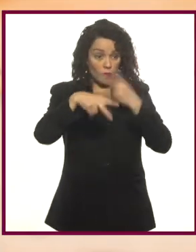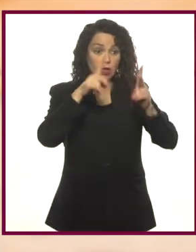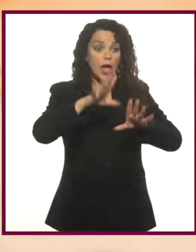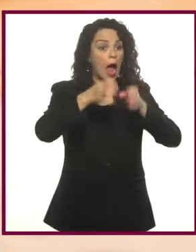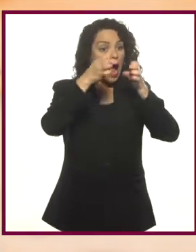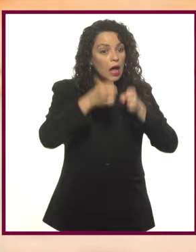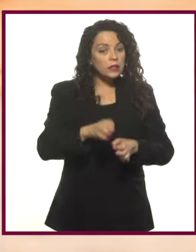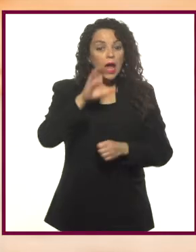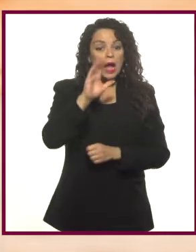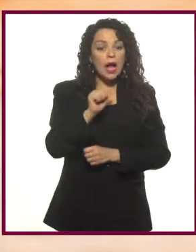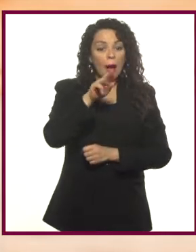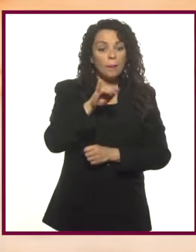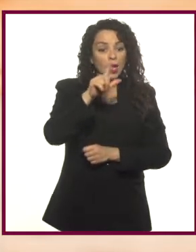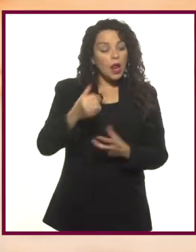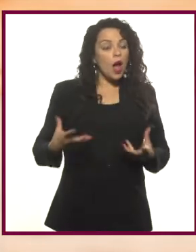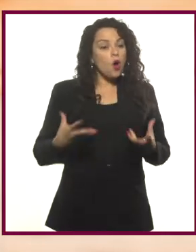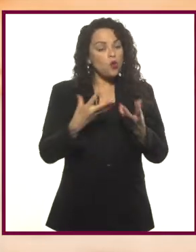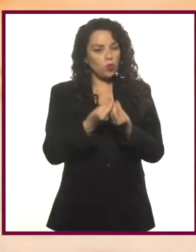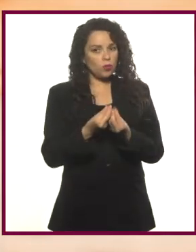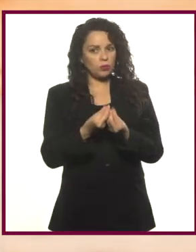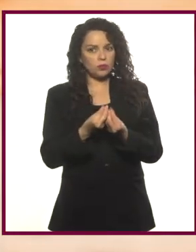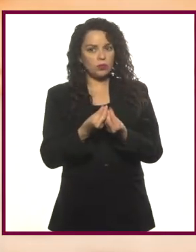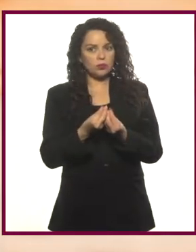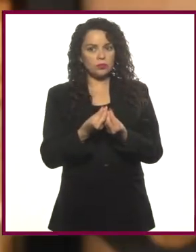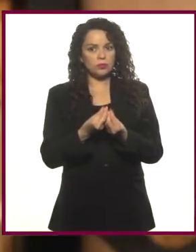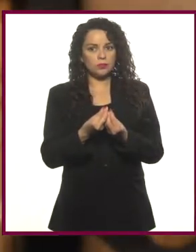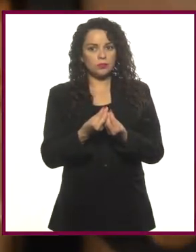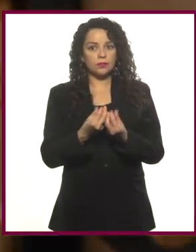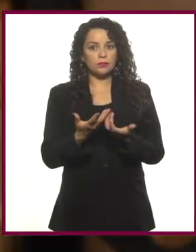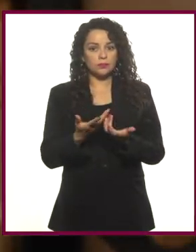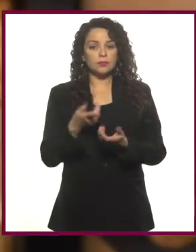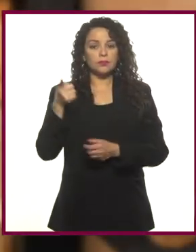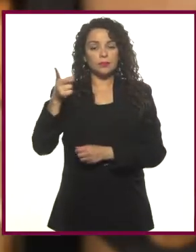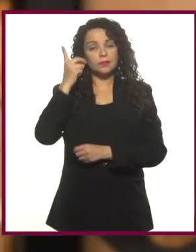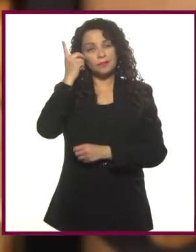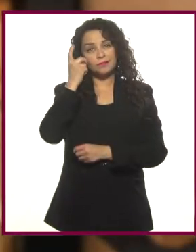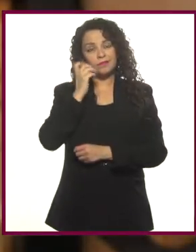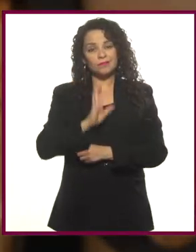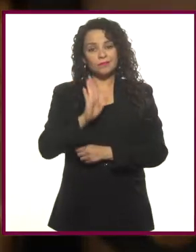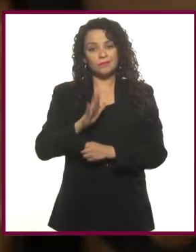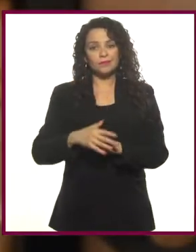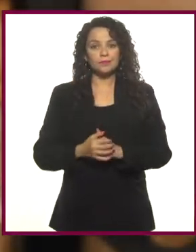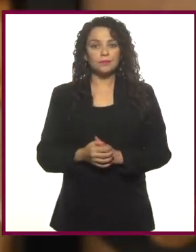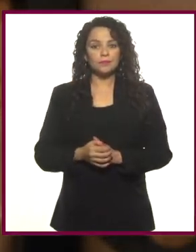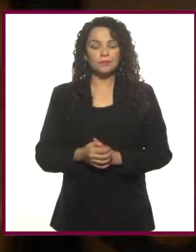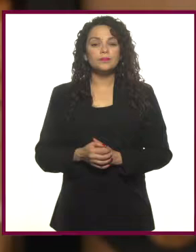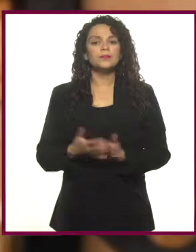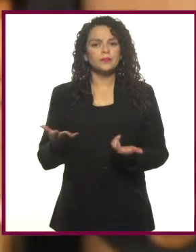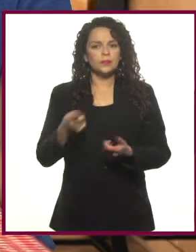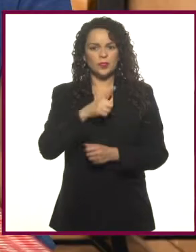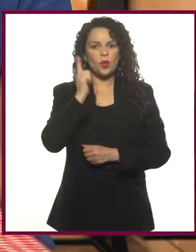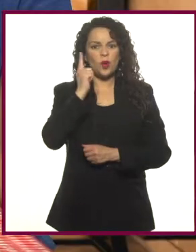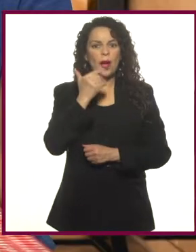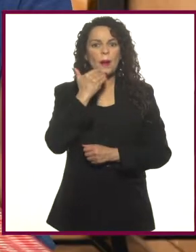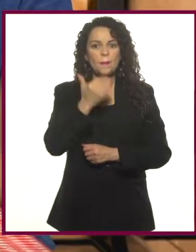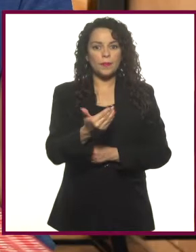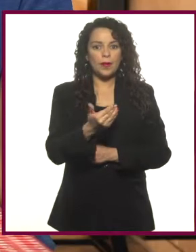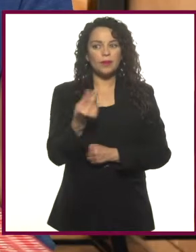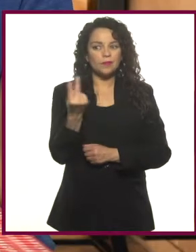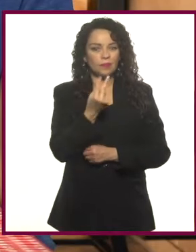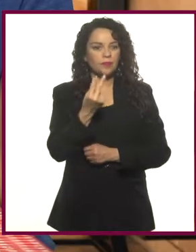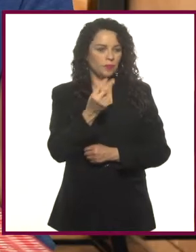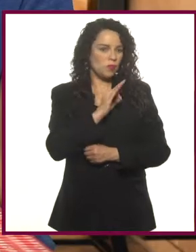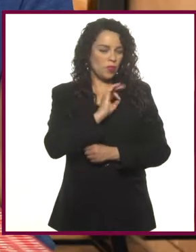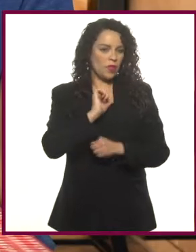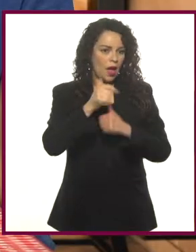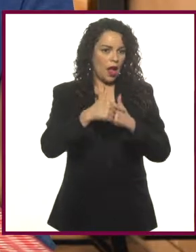él ya estaba y Camila estaba junto a él. A mí se me hace como que se gustan, pero no se atreven mucho. Fíjate que estaría bien que hubiera